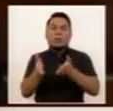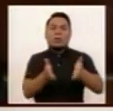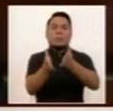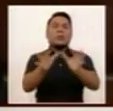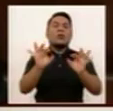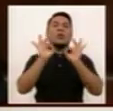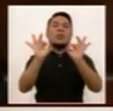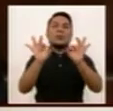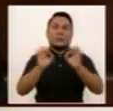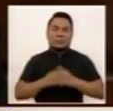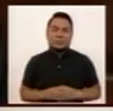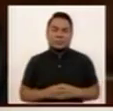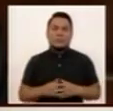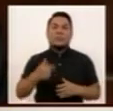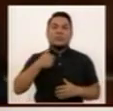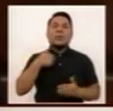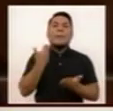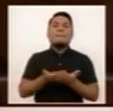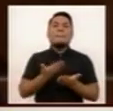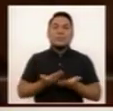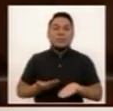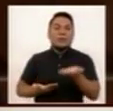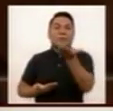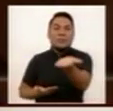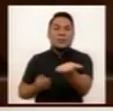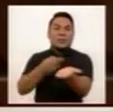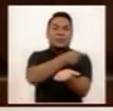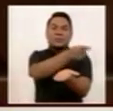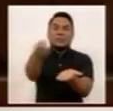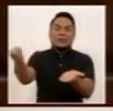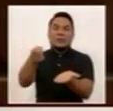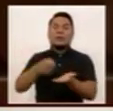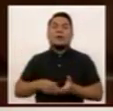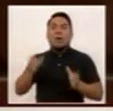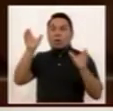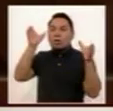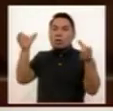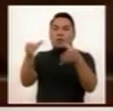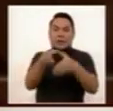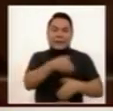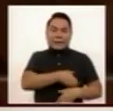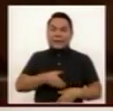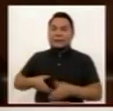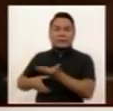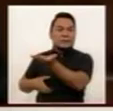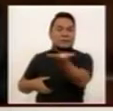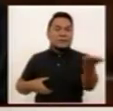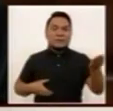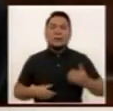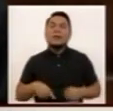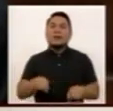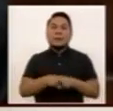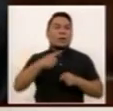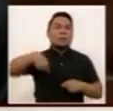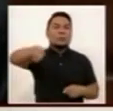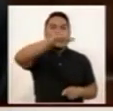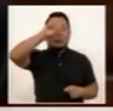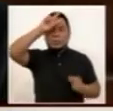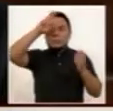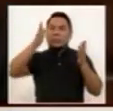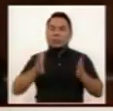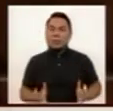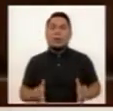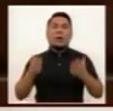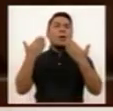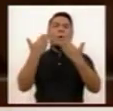correcto. Propongo a ustedes, señores congresistas, y ante todos los peruanos de